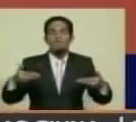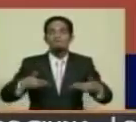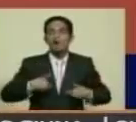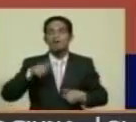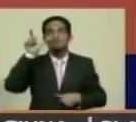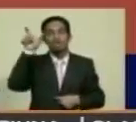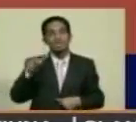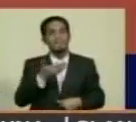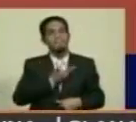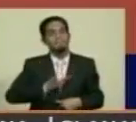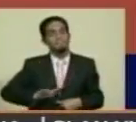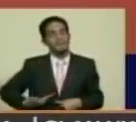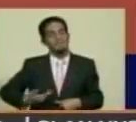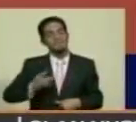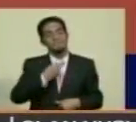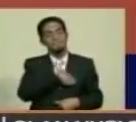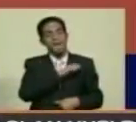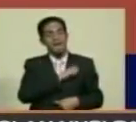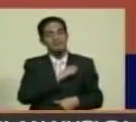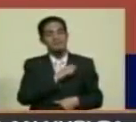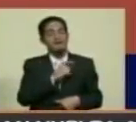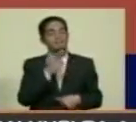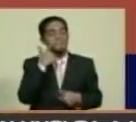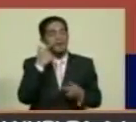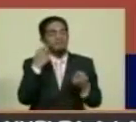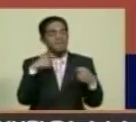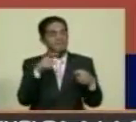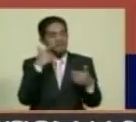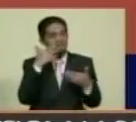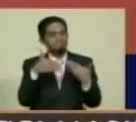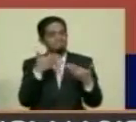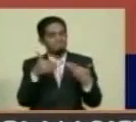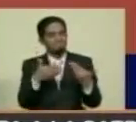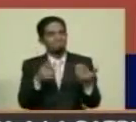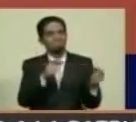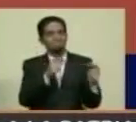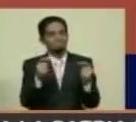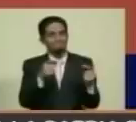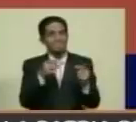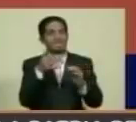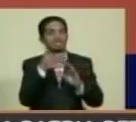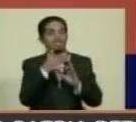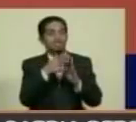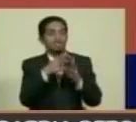para acercar a la oposición venezolana a un proceso enmarcado en la Constitución